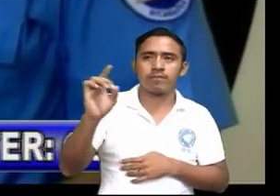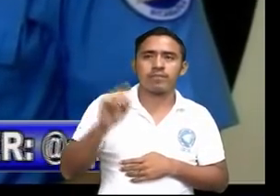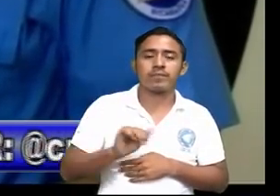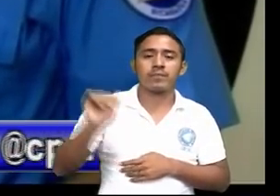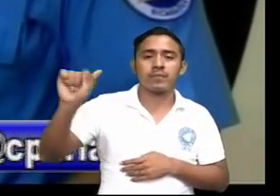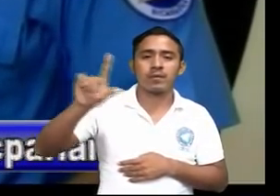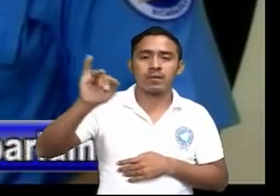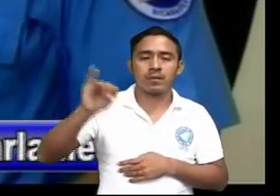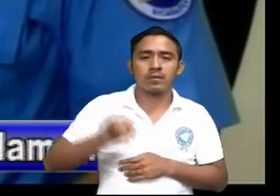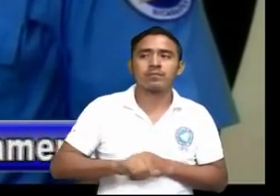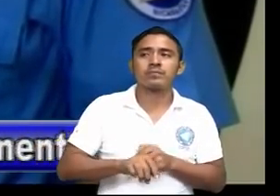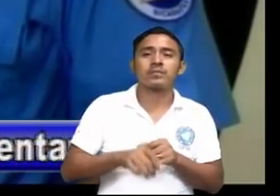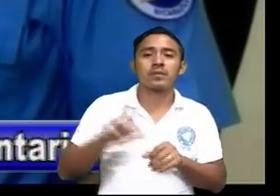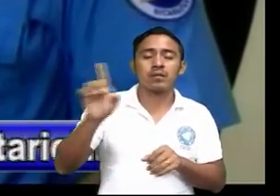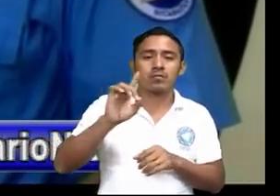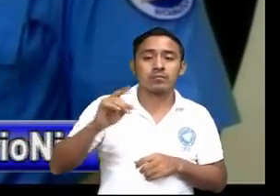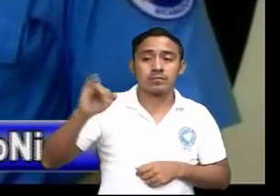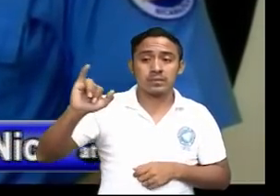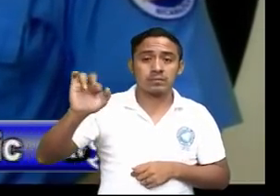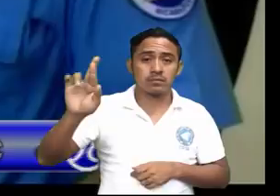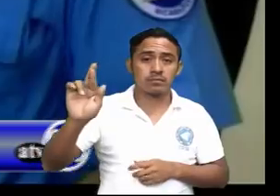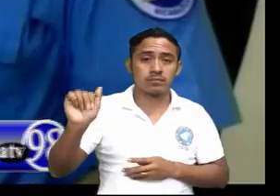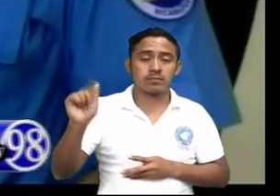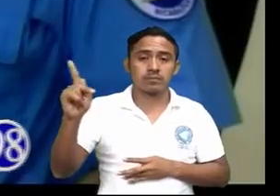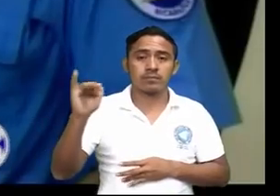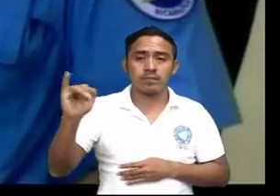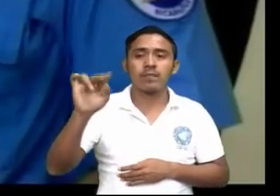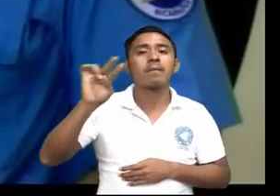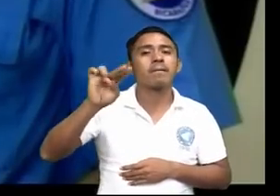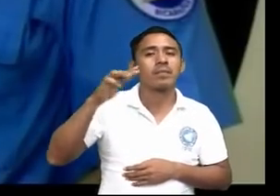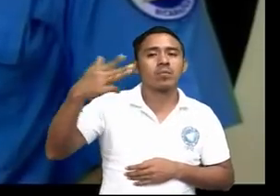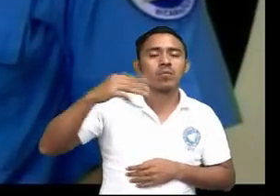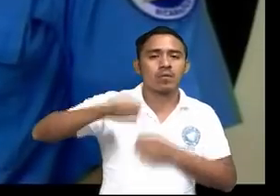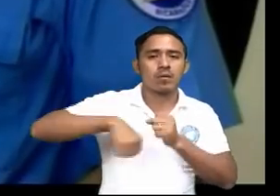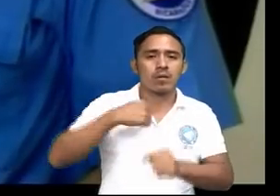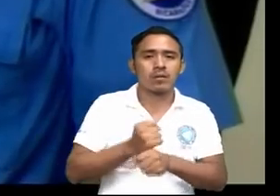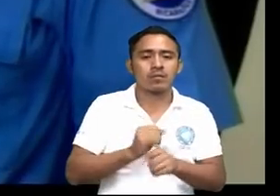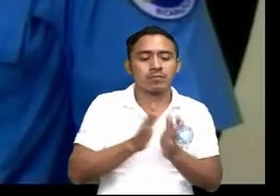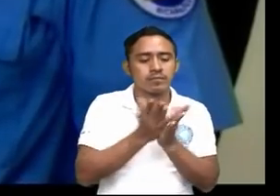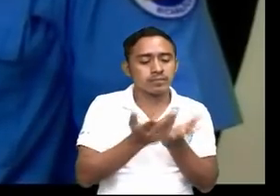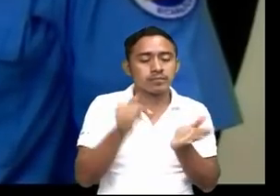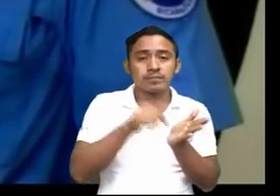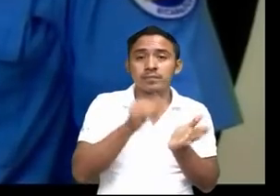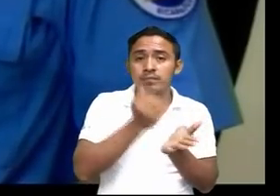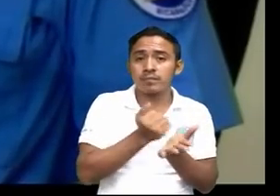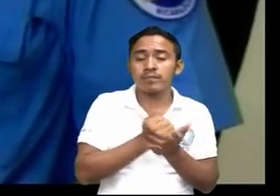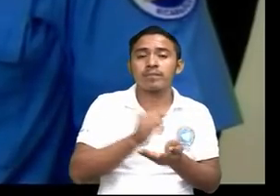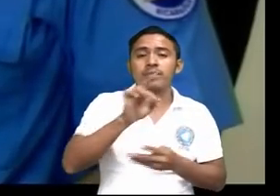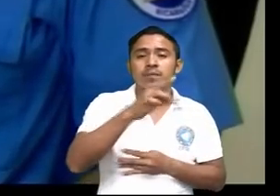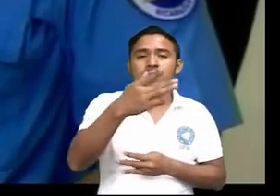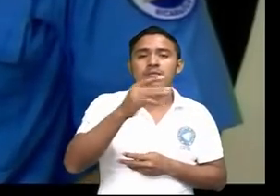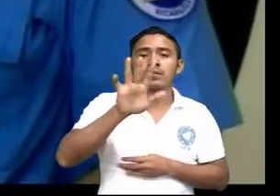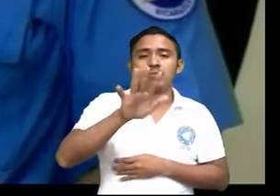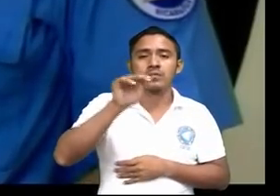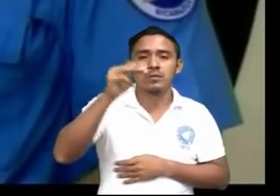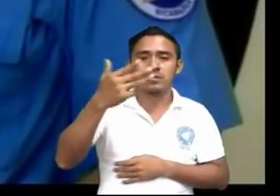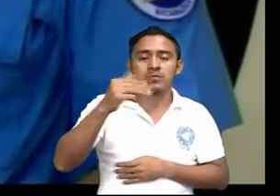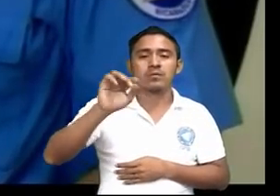Yaob, nacionalidad iraquí, 29 años, documento migratorio número